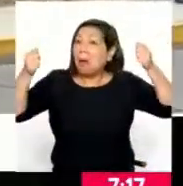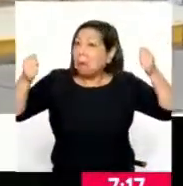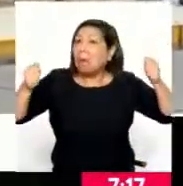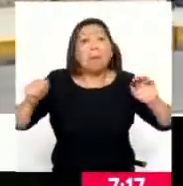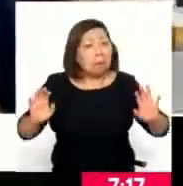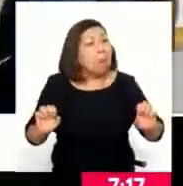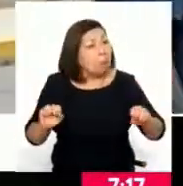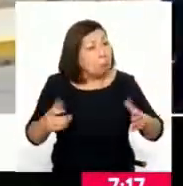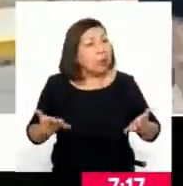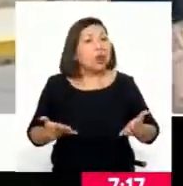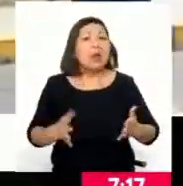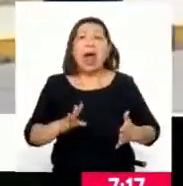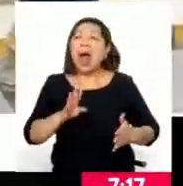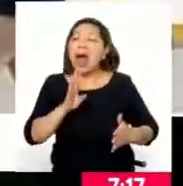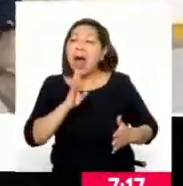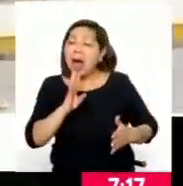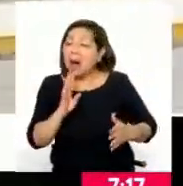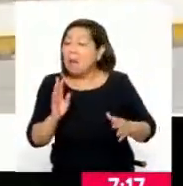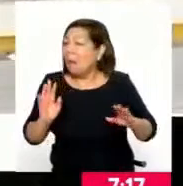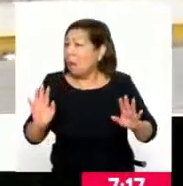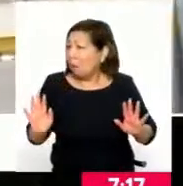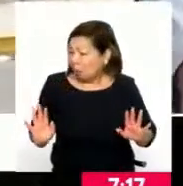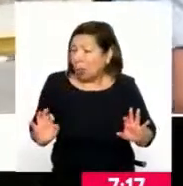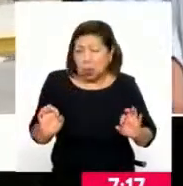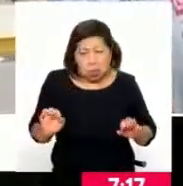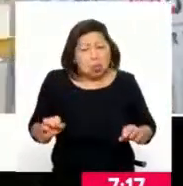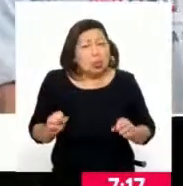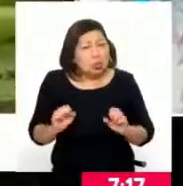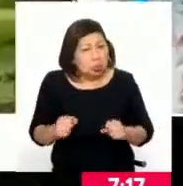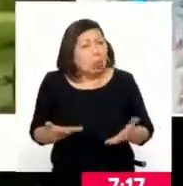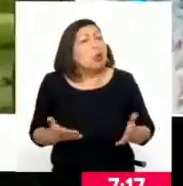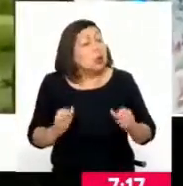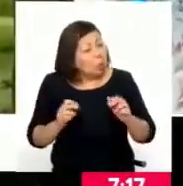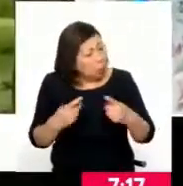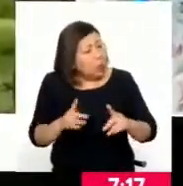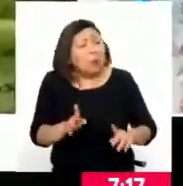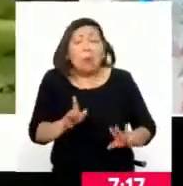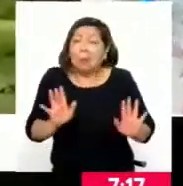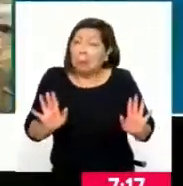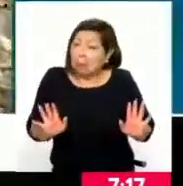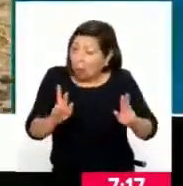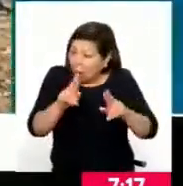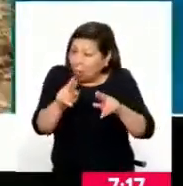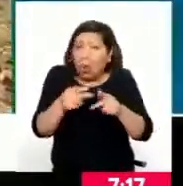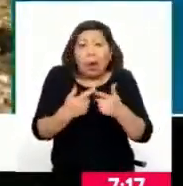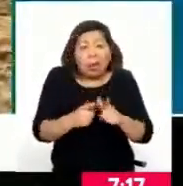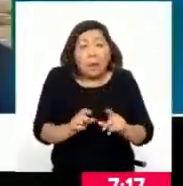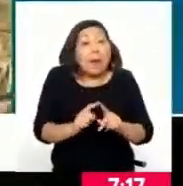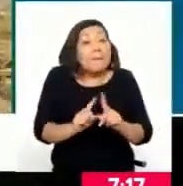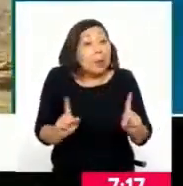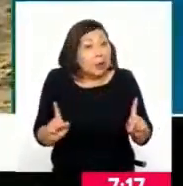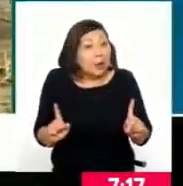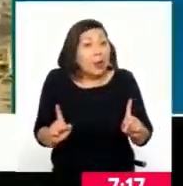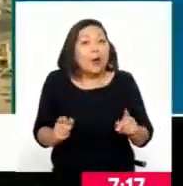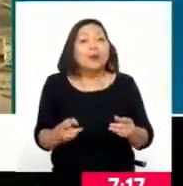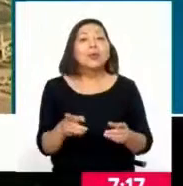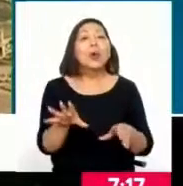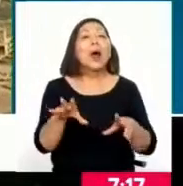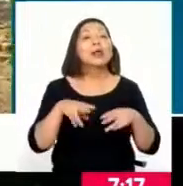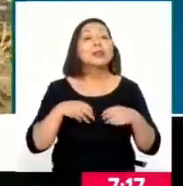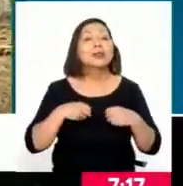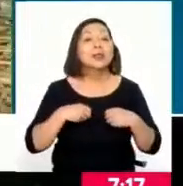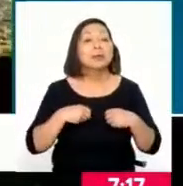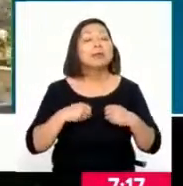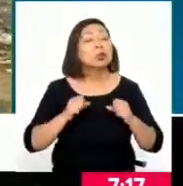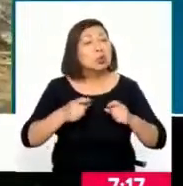repente adjetivicen, eso está permitido y el Estado tiene que aceptar que